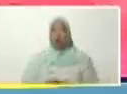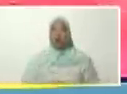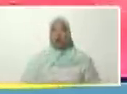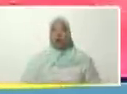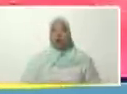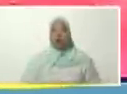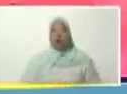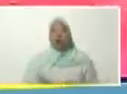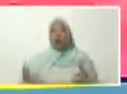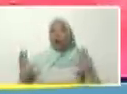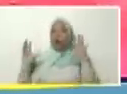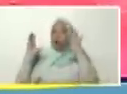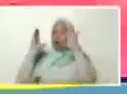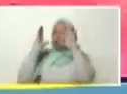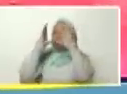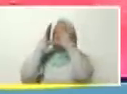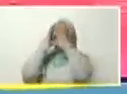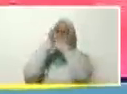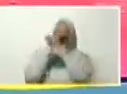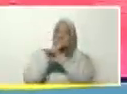En la noche de aquella